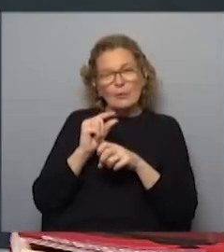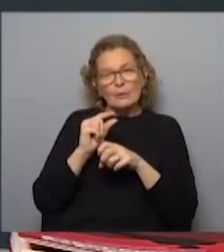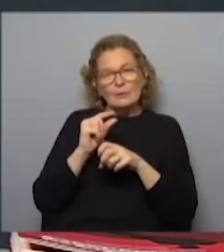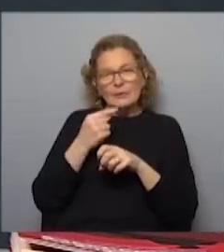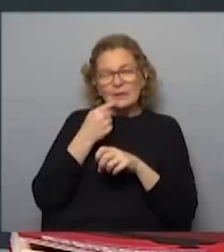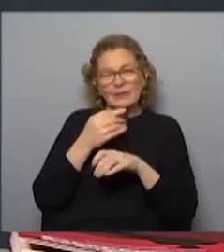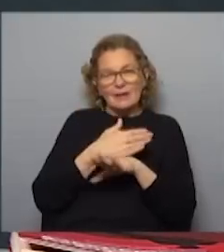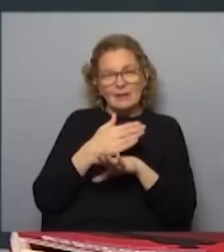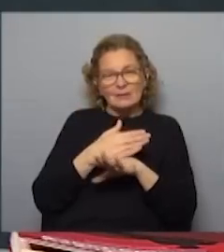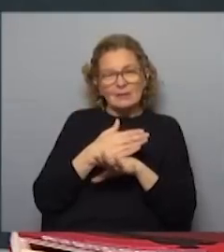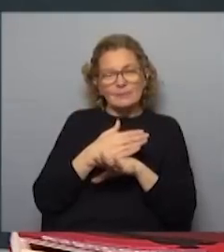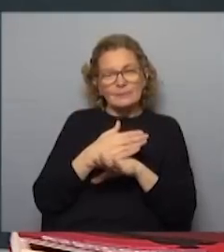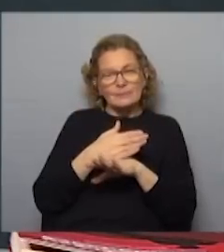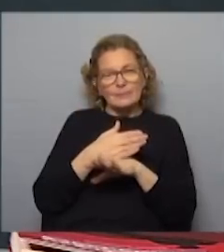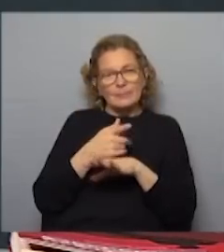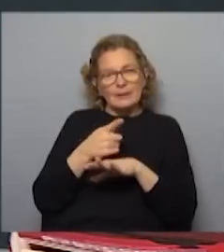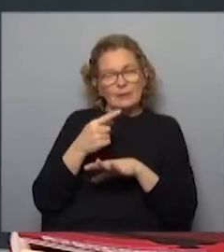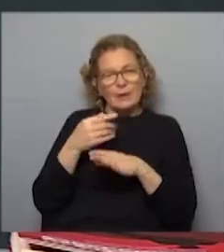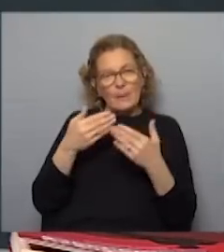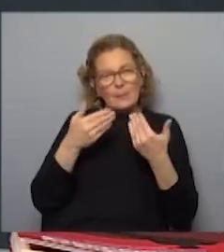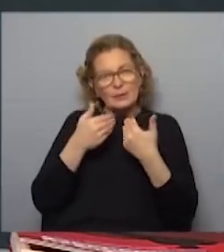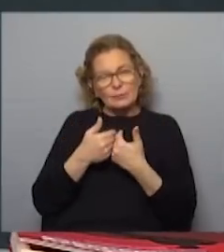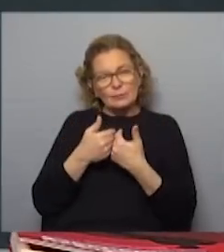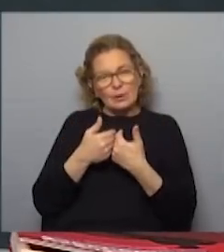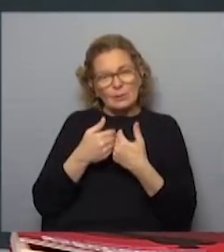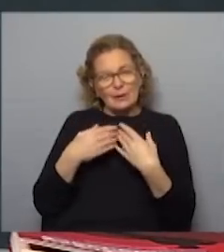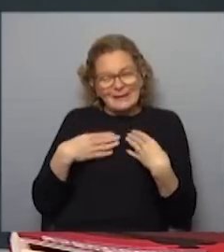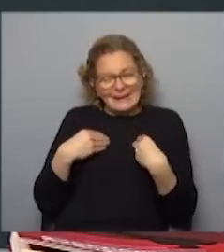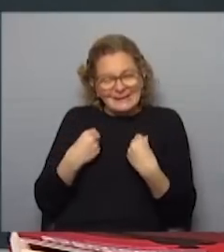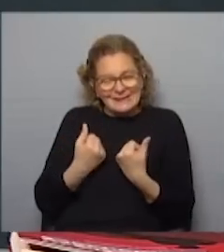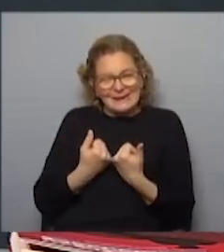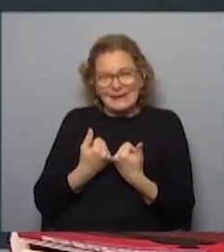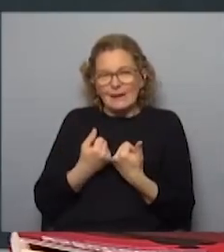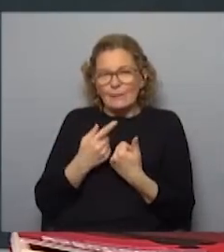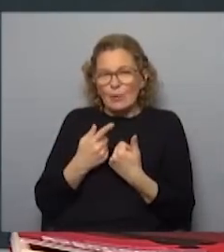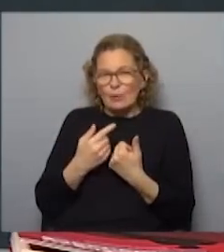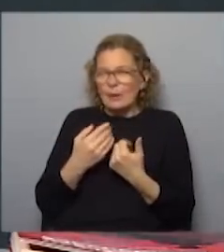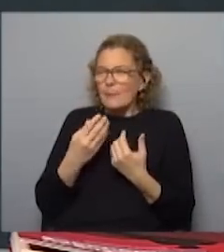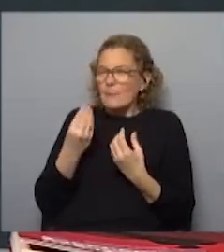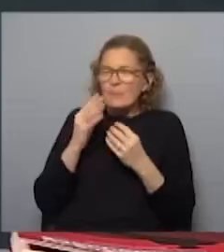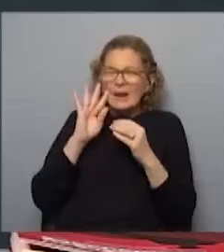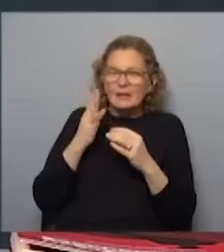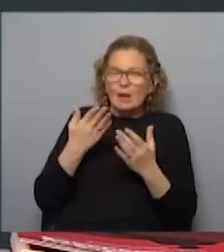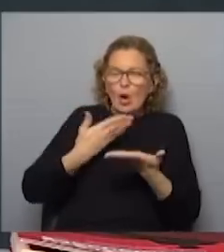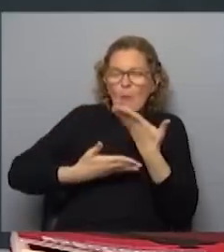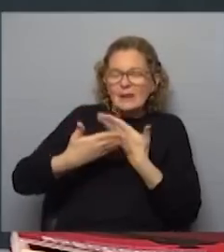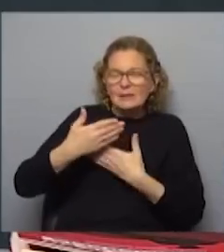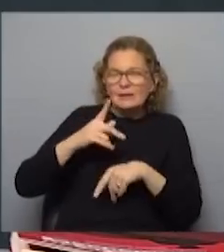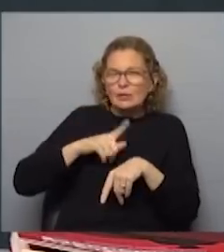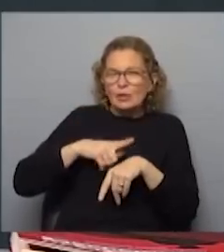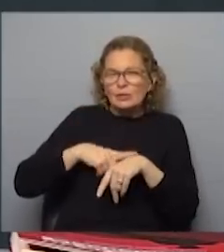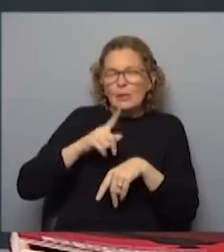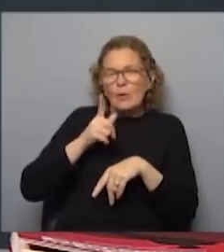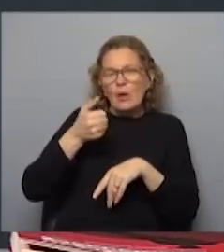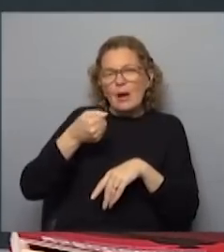decías Pero si tuviera que preguntar a nivel intuitivo a nivel de tu impresión tú que compartiste tanto tiempo con